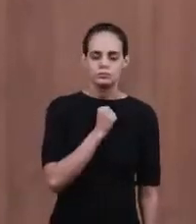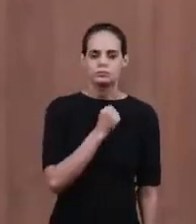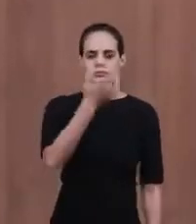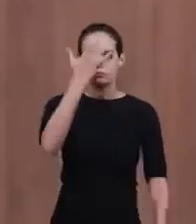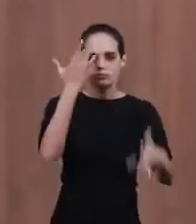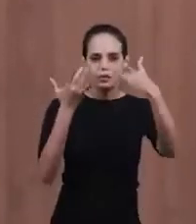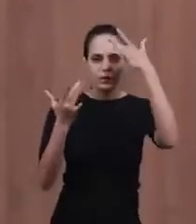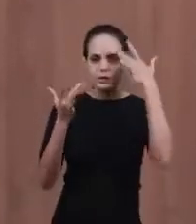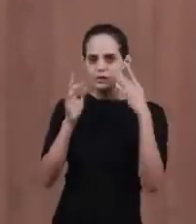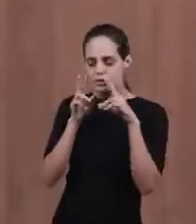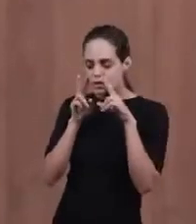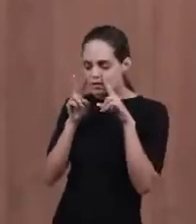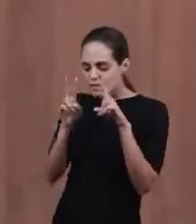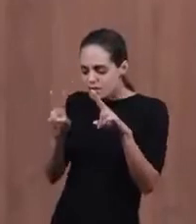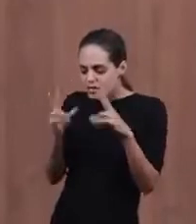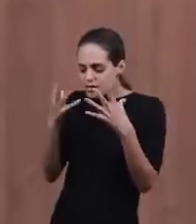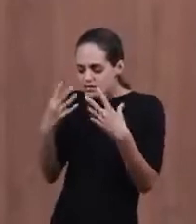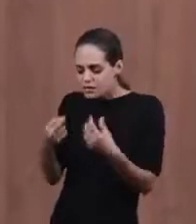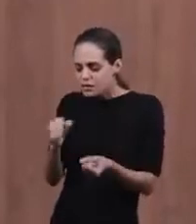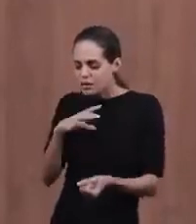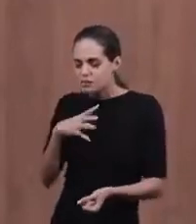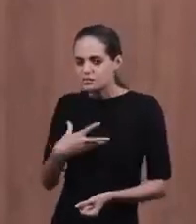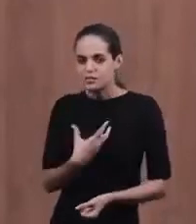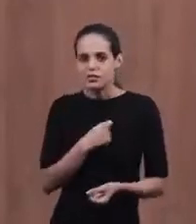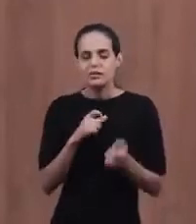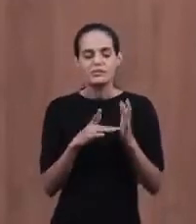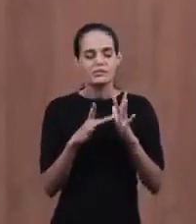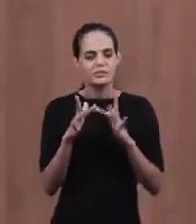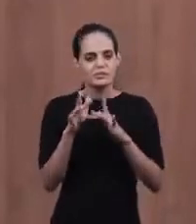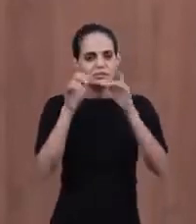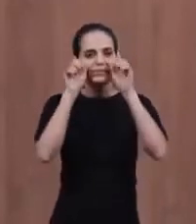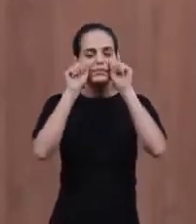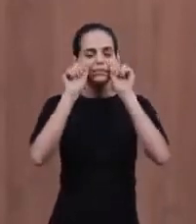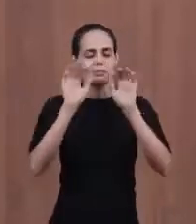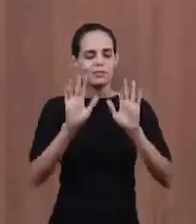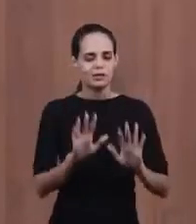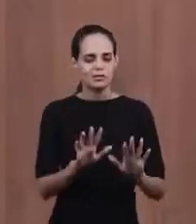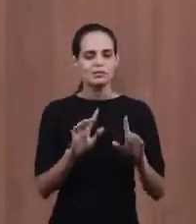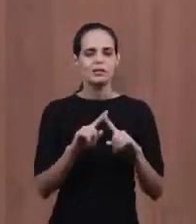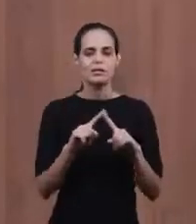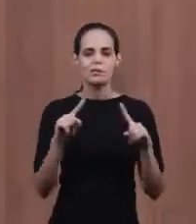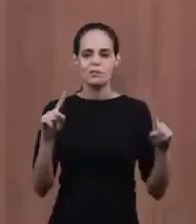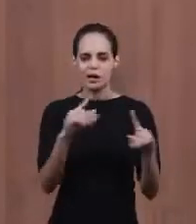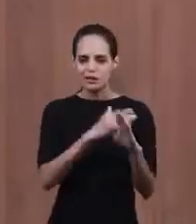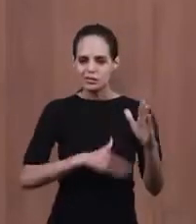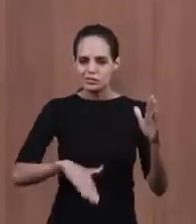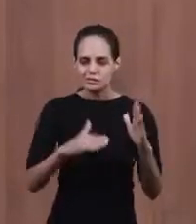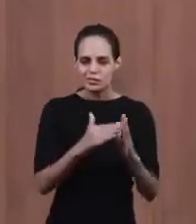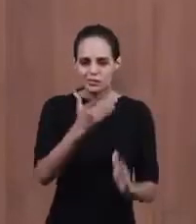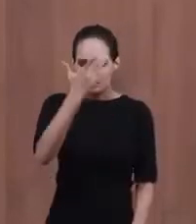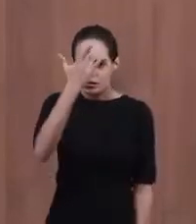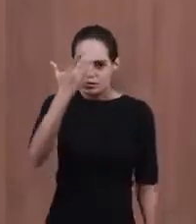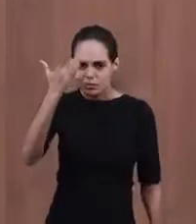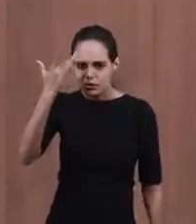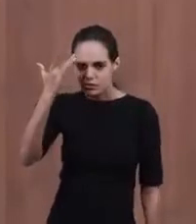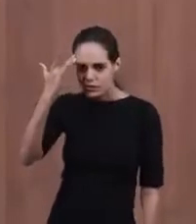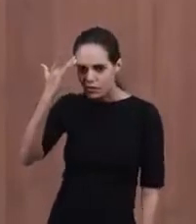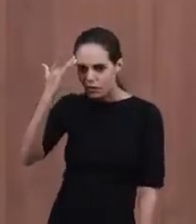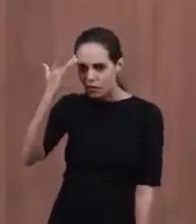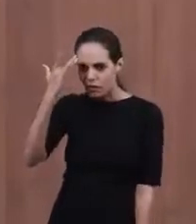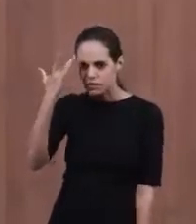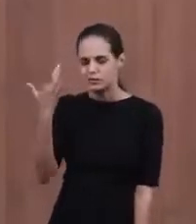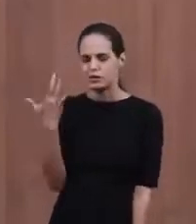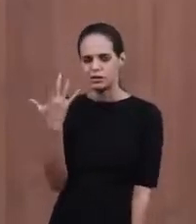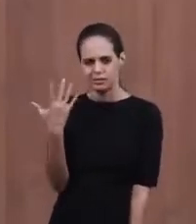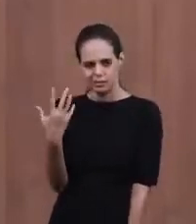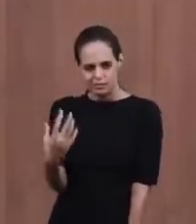y fueron salvos. ¡Qué bendición! Pero, ¿ustedes piensan que todos escucharon y aceptaron? No.